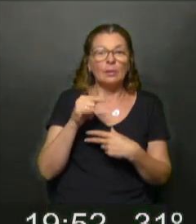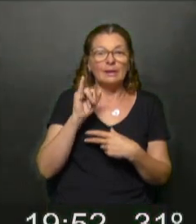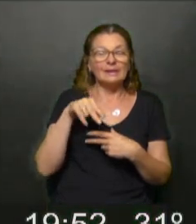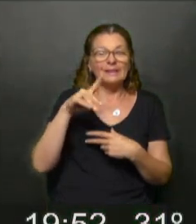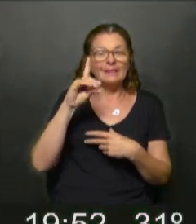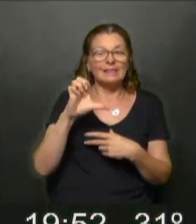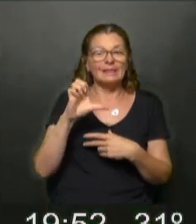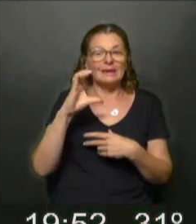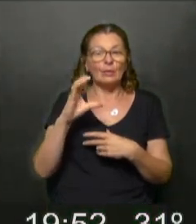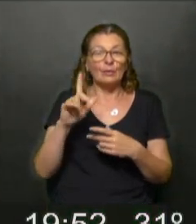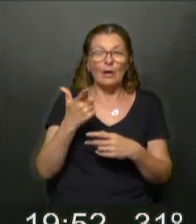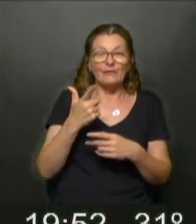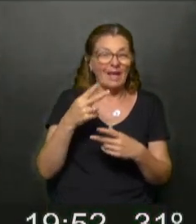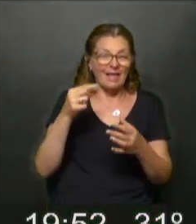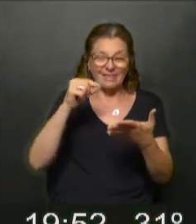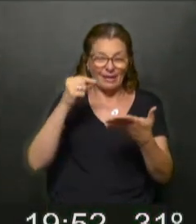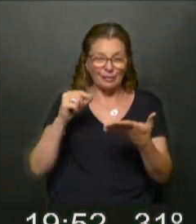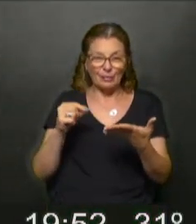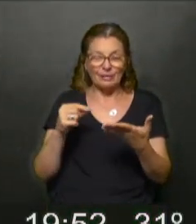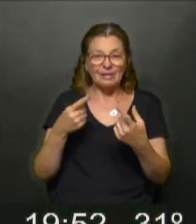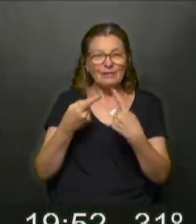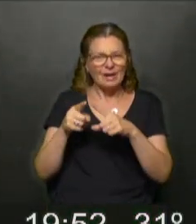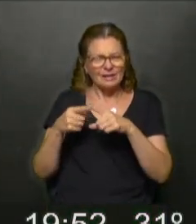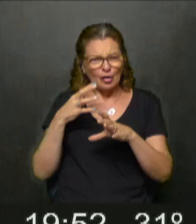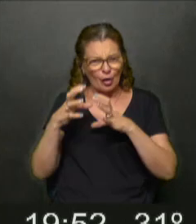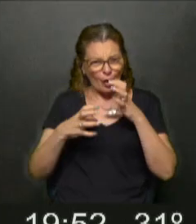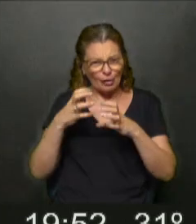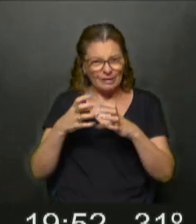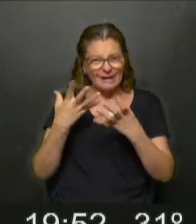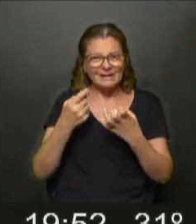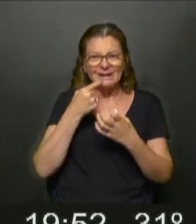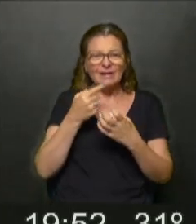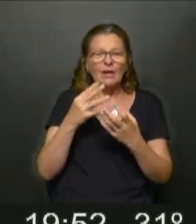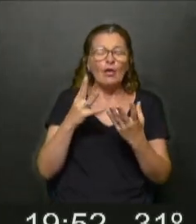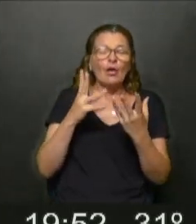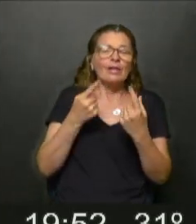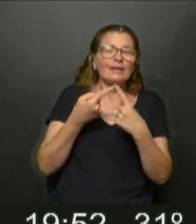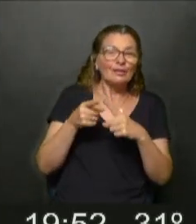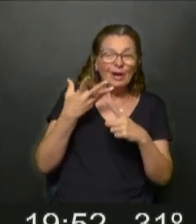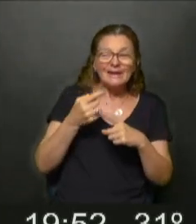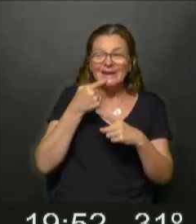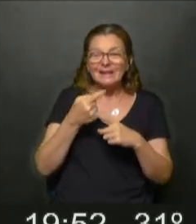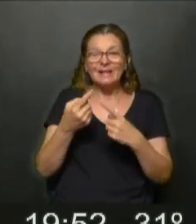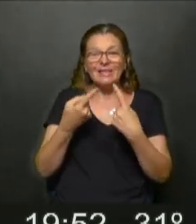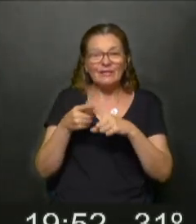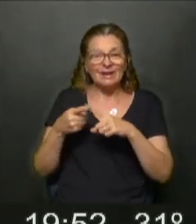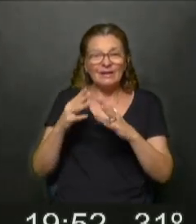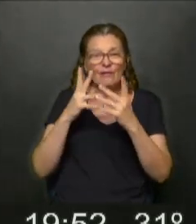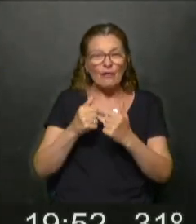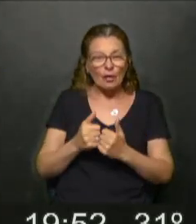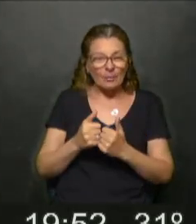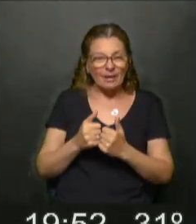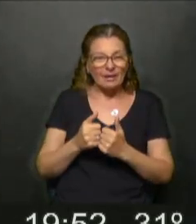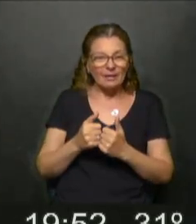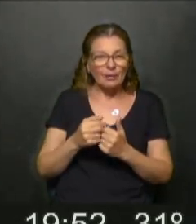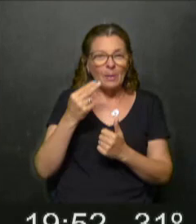datos también y después viste que hay líneas de distinto color bueno eso tiene que ver con distintas metodologías y con distintas líneas de pobreza que es el problema que